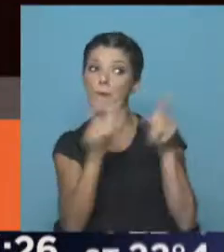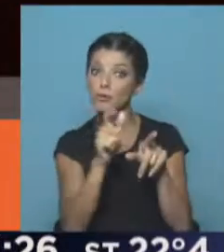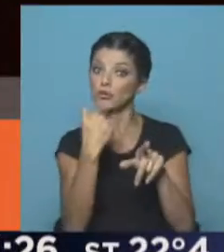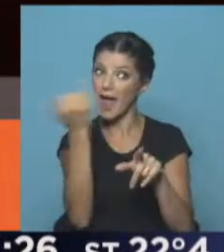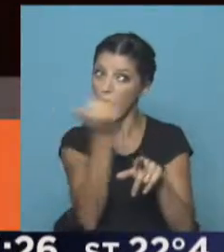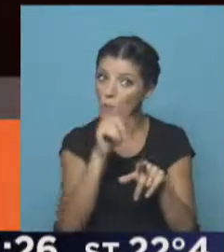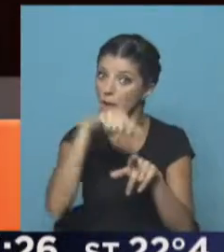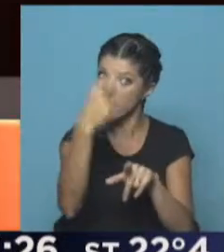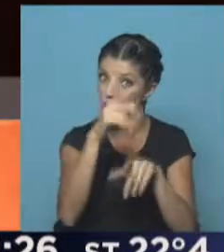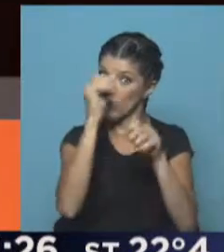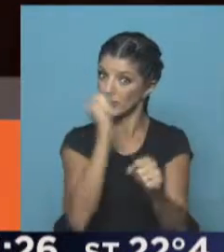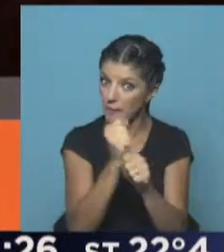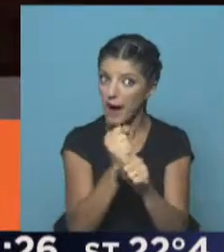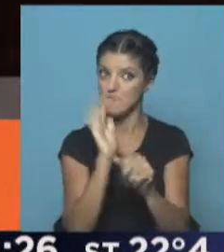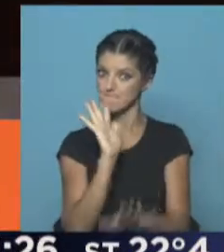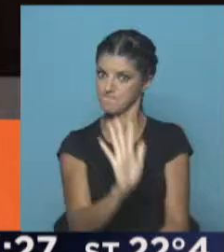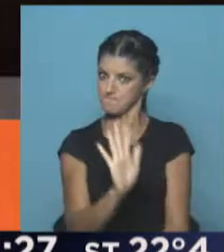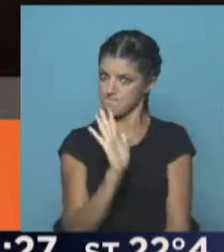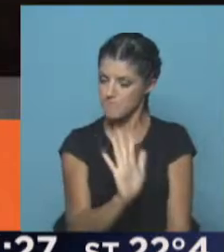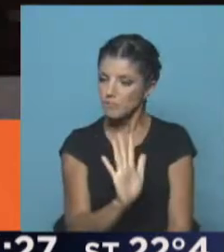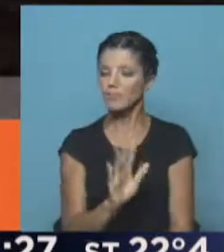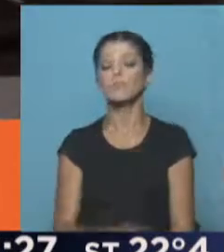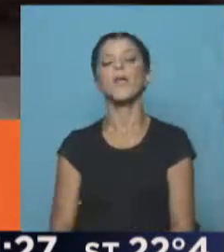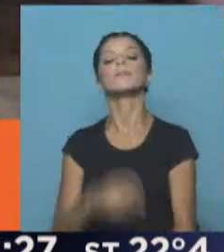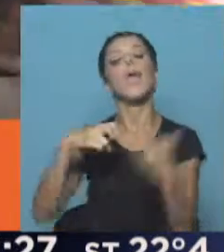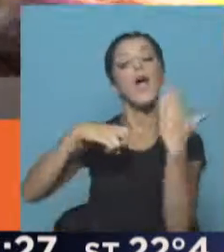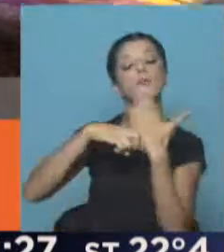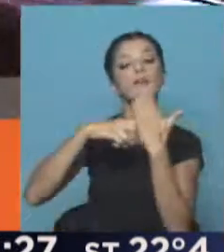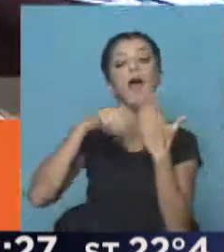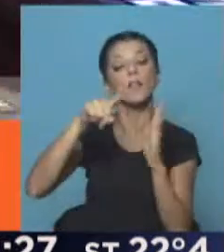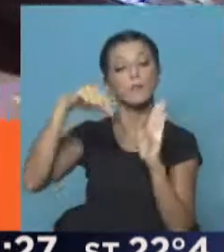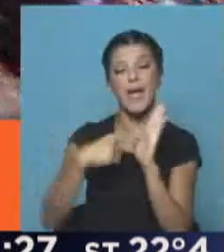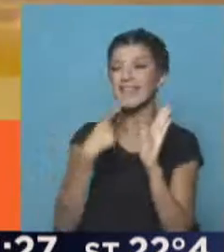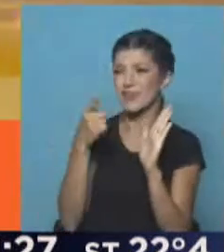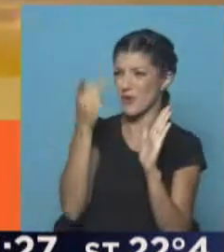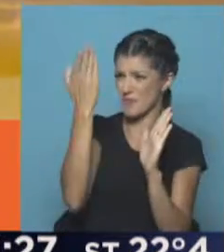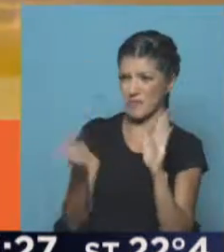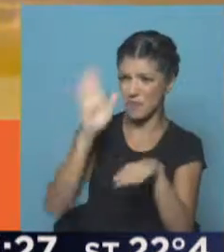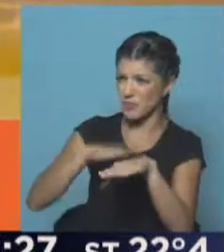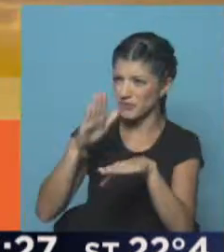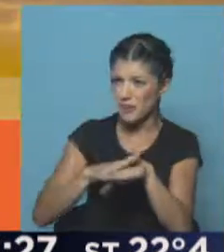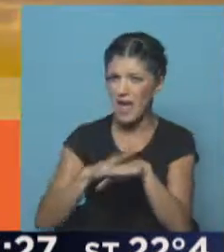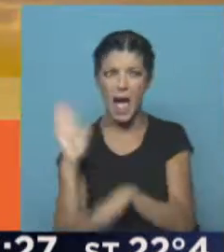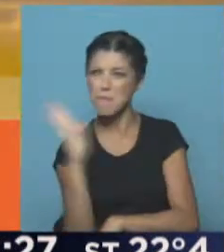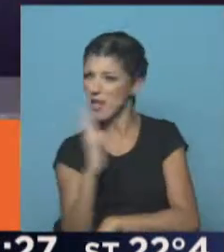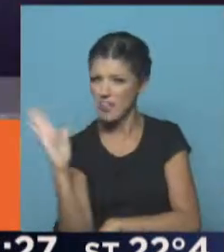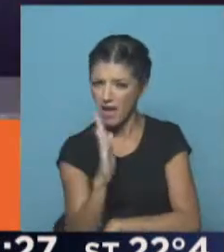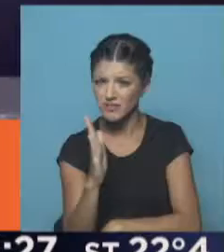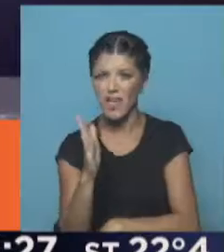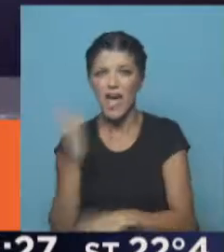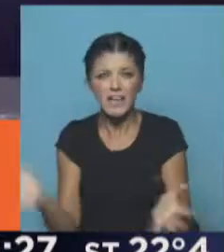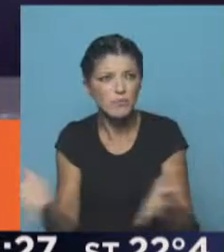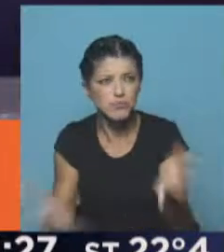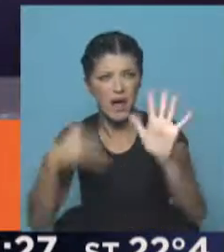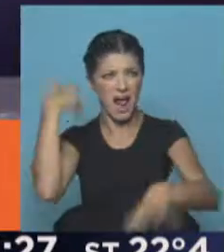trabajar el día del paro. El fiscal porteño, Walter Fernández, lo acusó por amenazas agravadas e instigación al